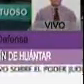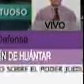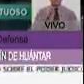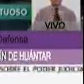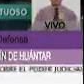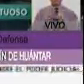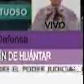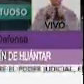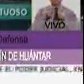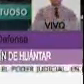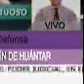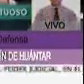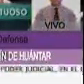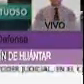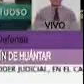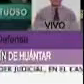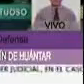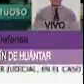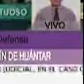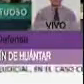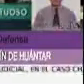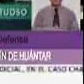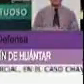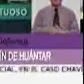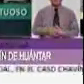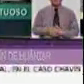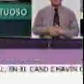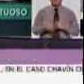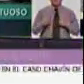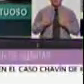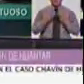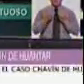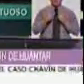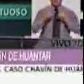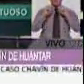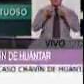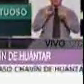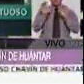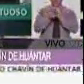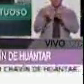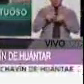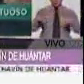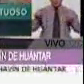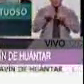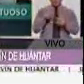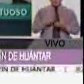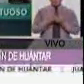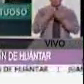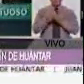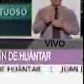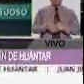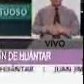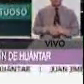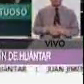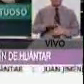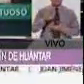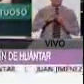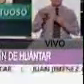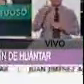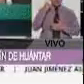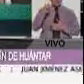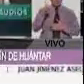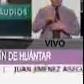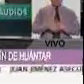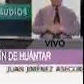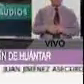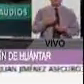Última pregunta. Buenas tardes, Natalie Barrera de ATV+. Quería preguntarles, ustedes han argumentado que esta reunión... No se escucha la pregunta, perdón.